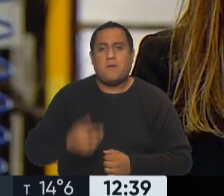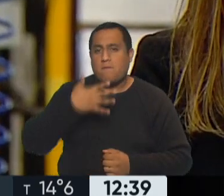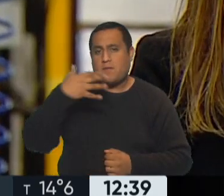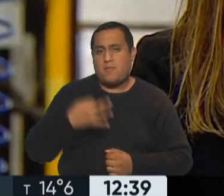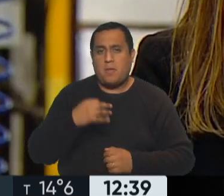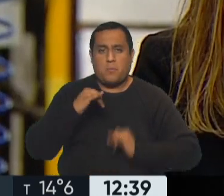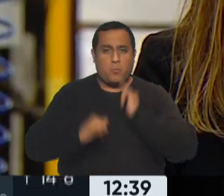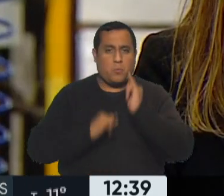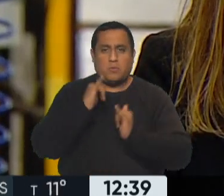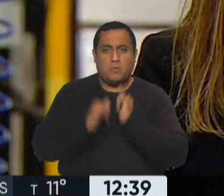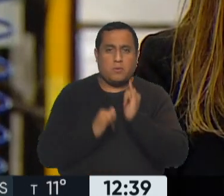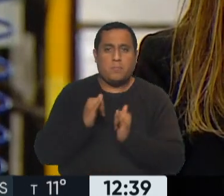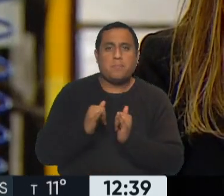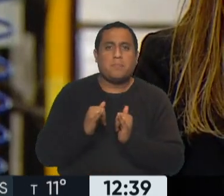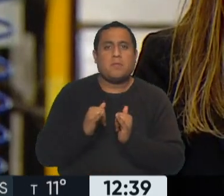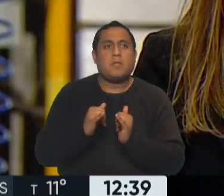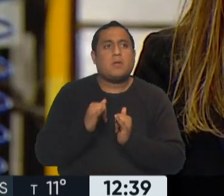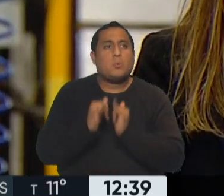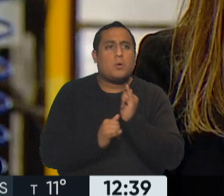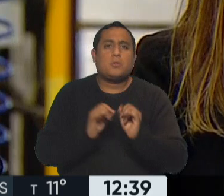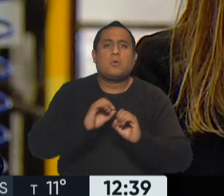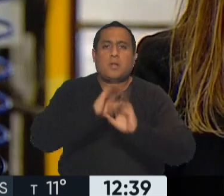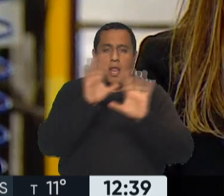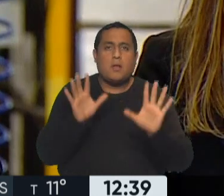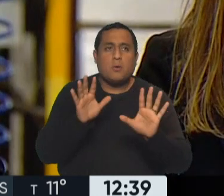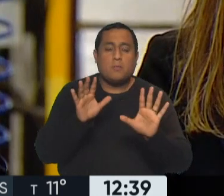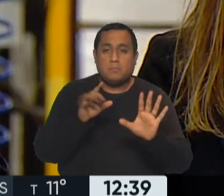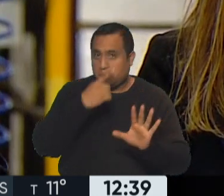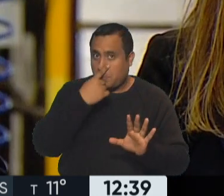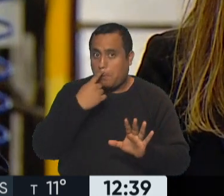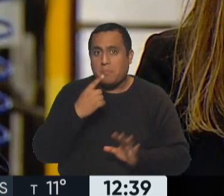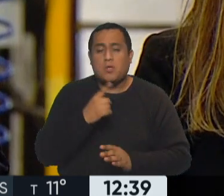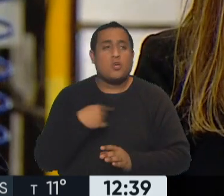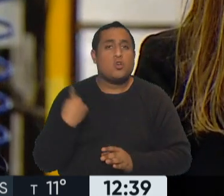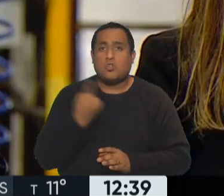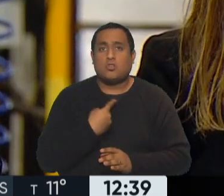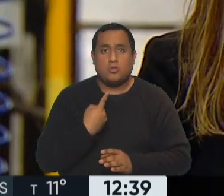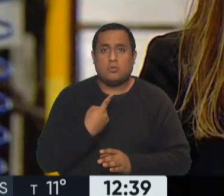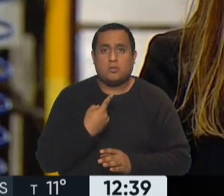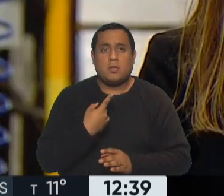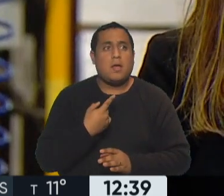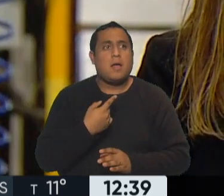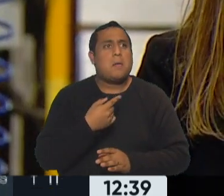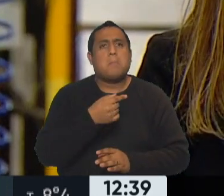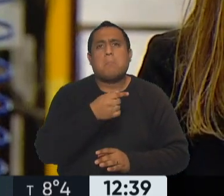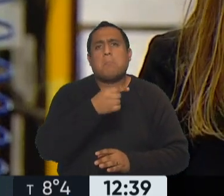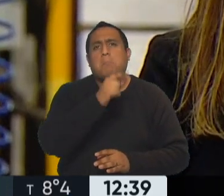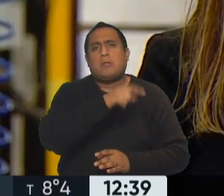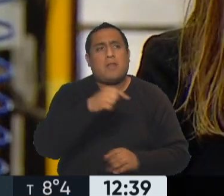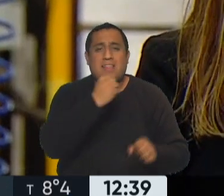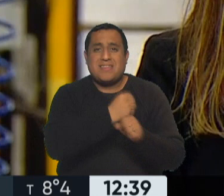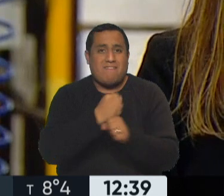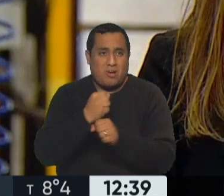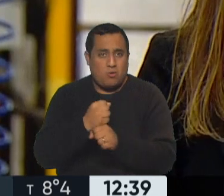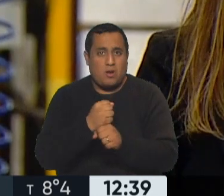honestamente, queríamos dejar claro que no queremos a ningún trabajador argentino debajo de la